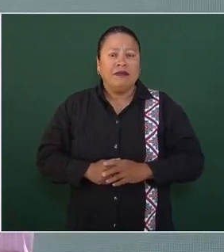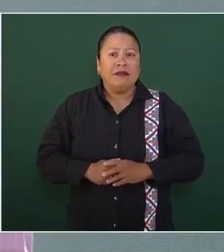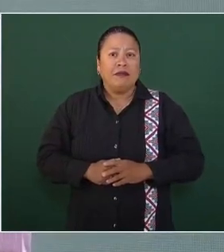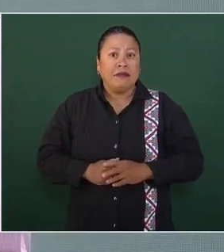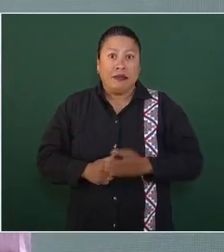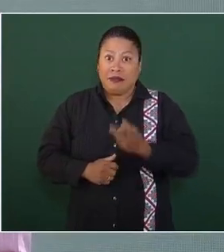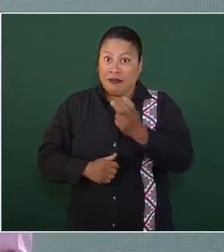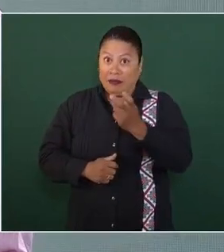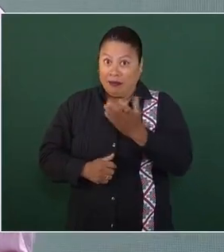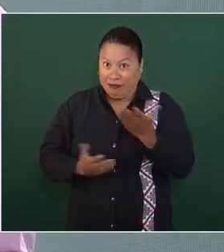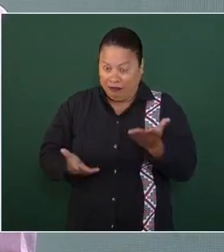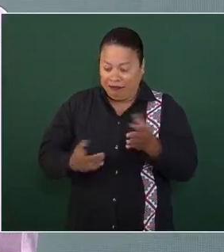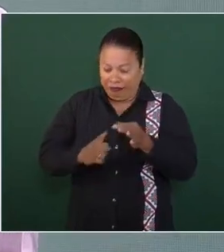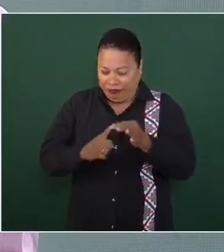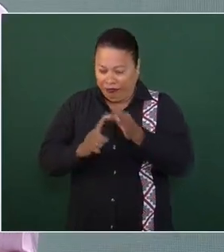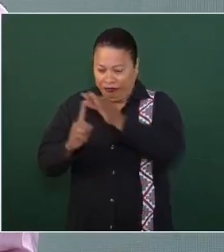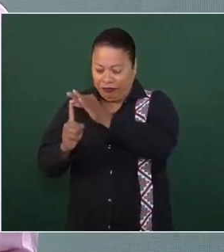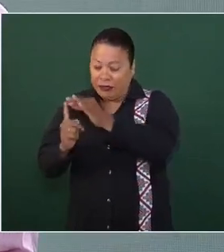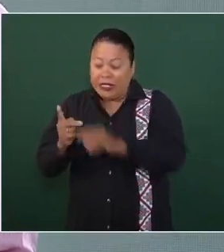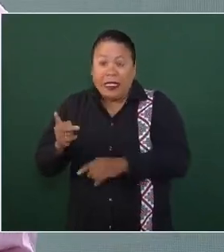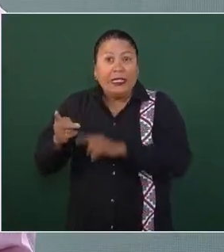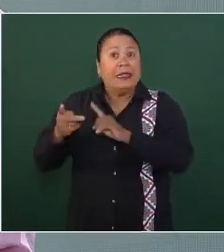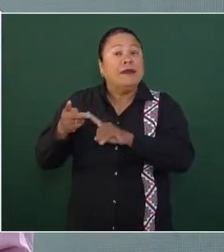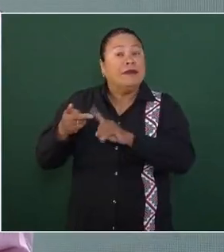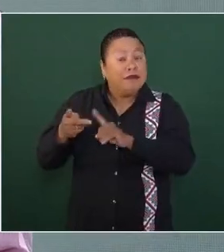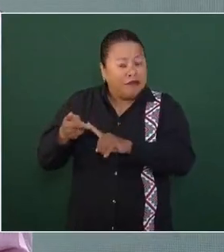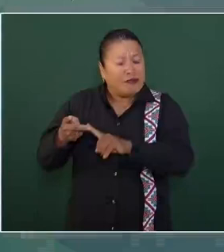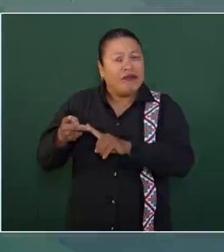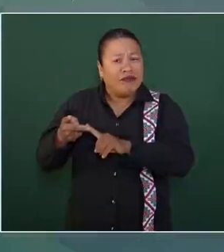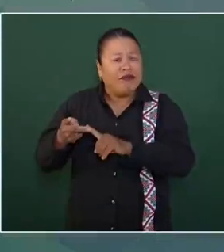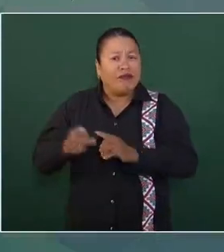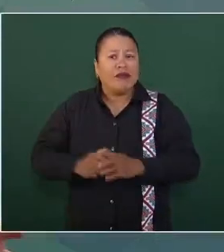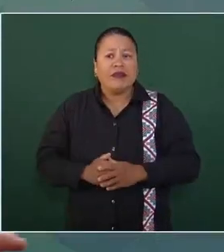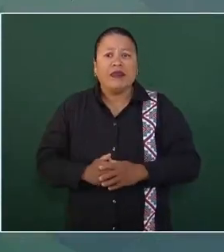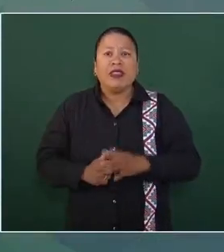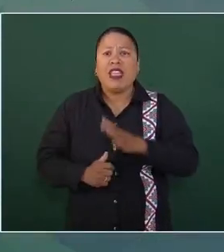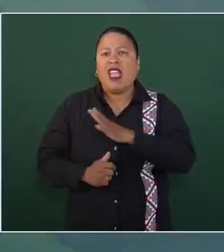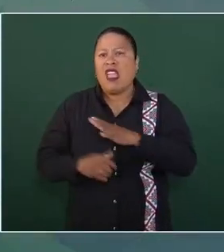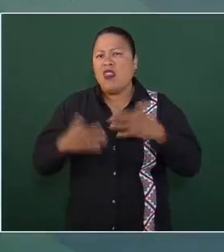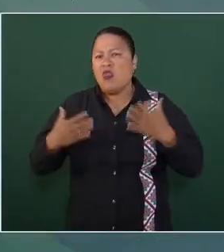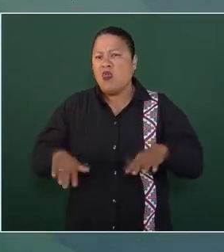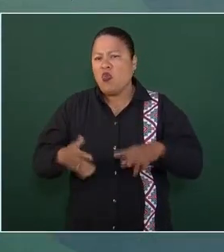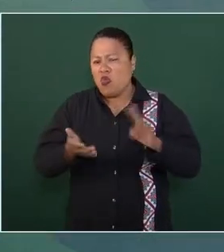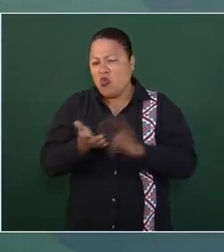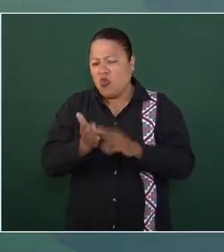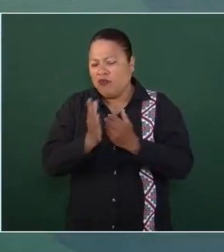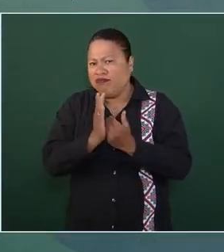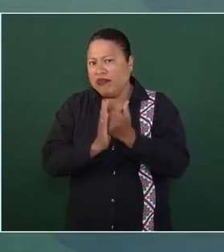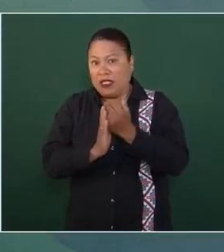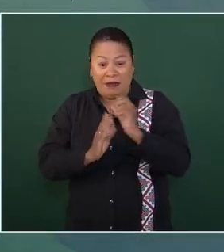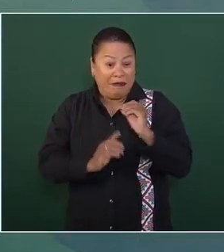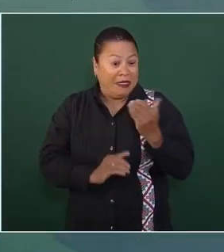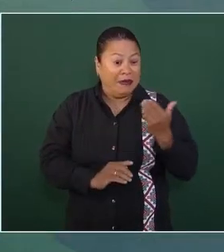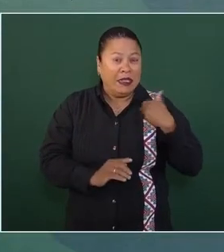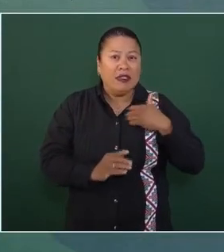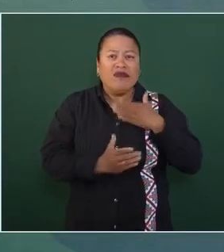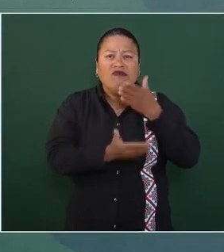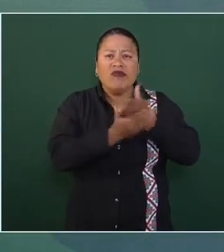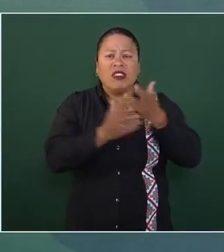eso primero luego que tiene mucho potencial ahora que fui a la reunión